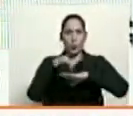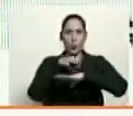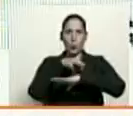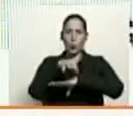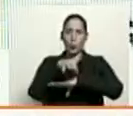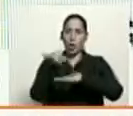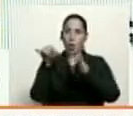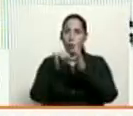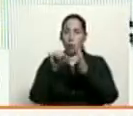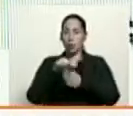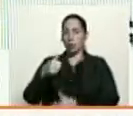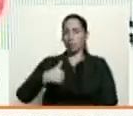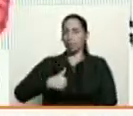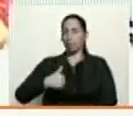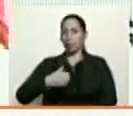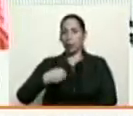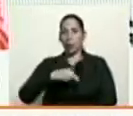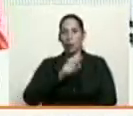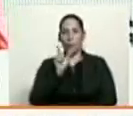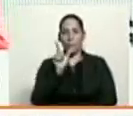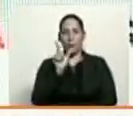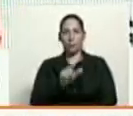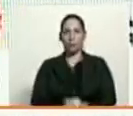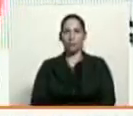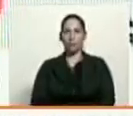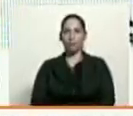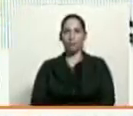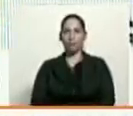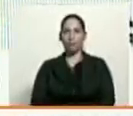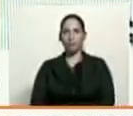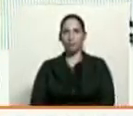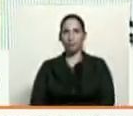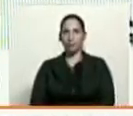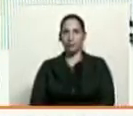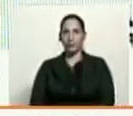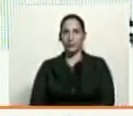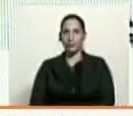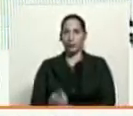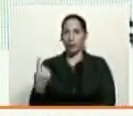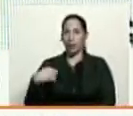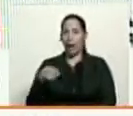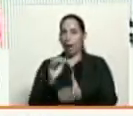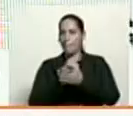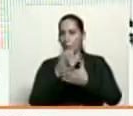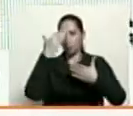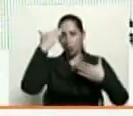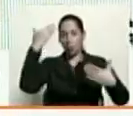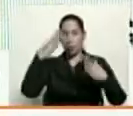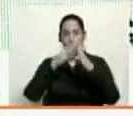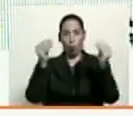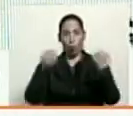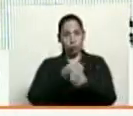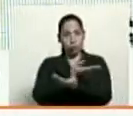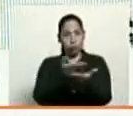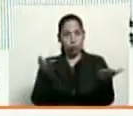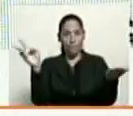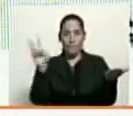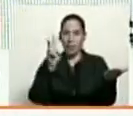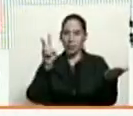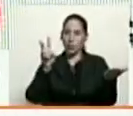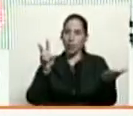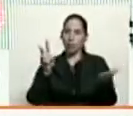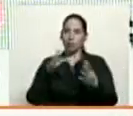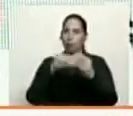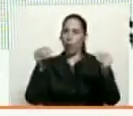donde quiera que esté nuestro partido. Aquí tenemos, compañeros, saludamos primero a toda Venezuela, a todos